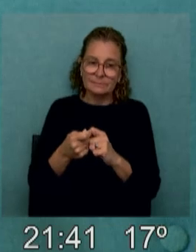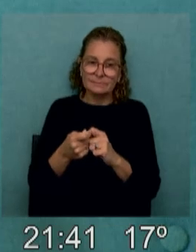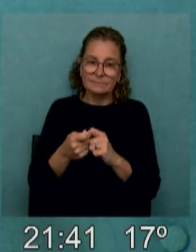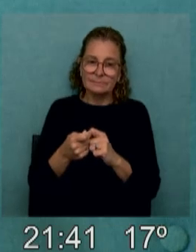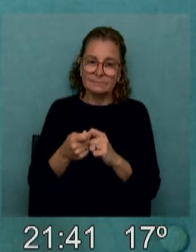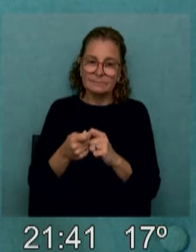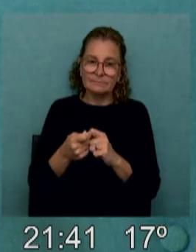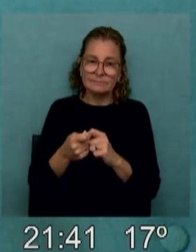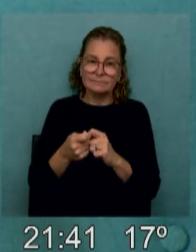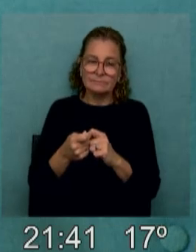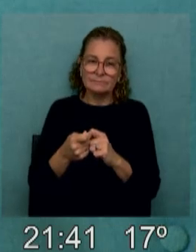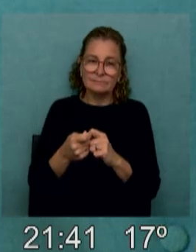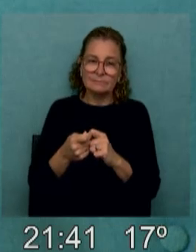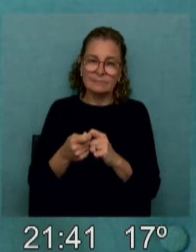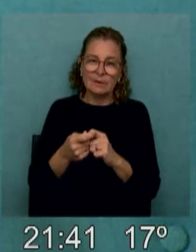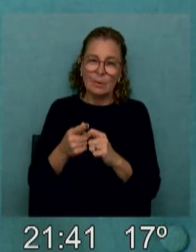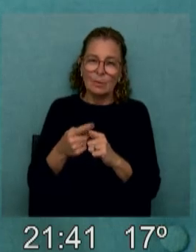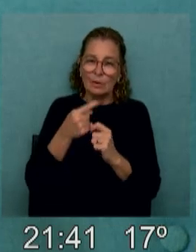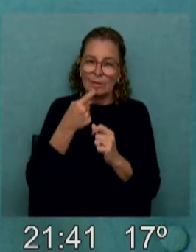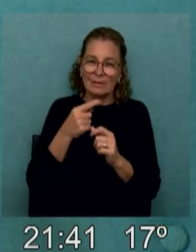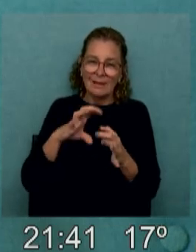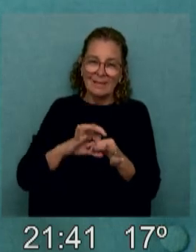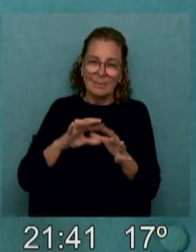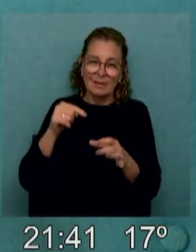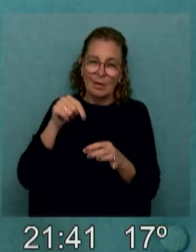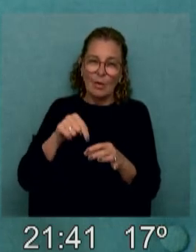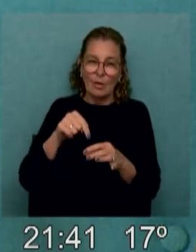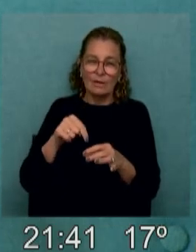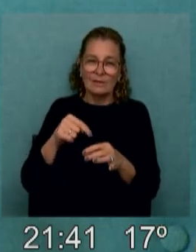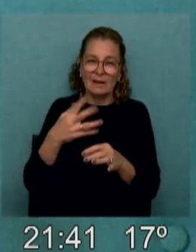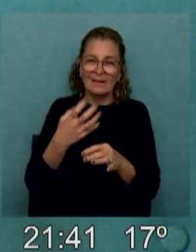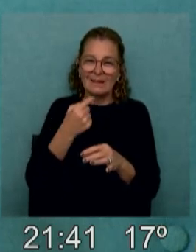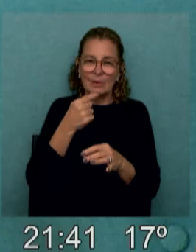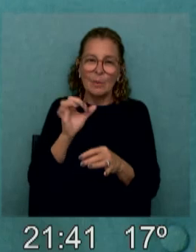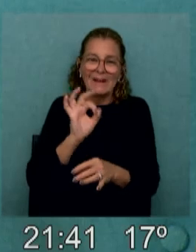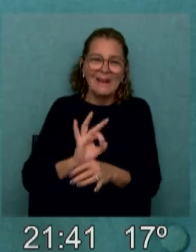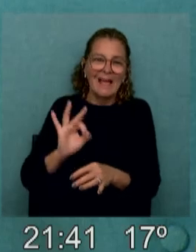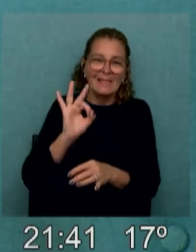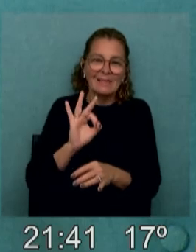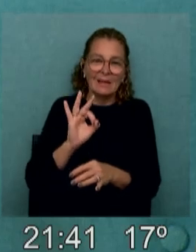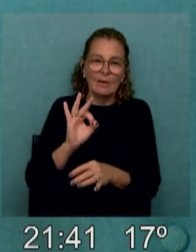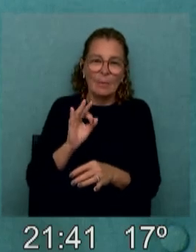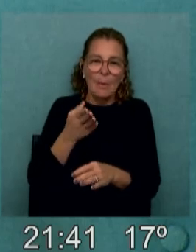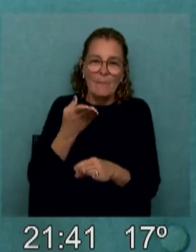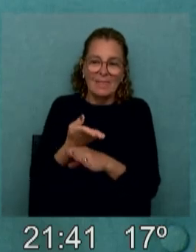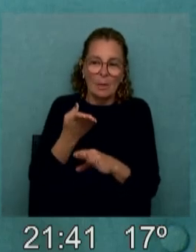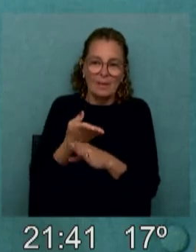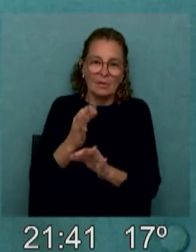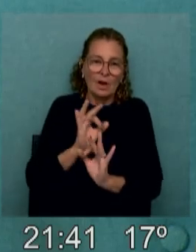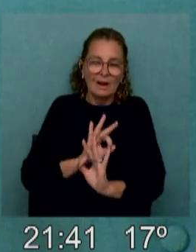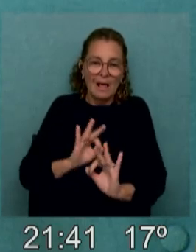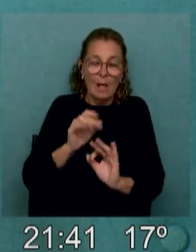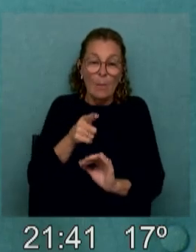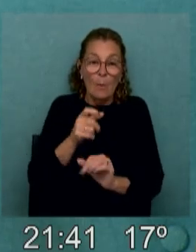No hay una... Lo que uno le llama independiente hoy es que no hay nadie demandándote nada. O sea, vos